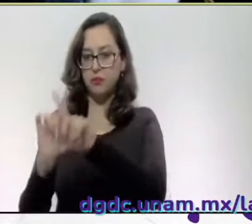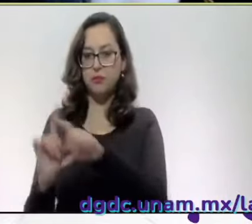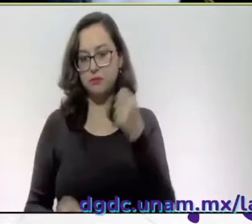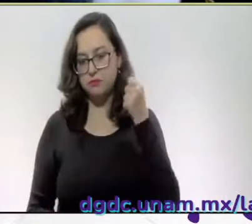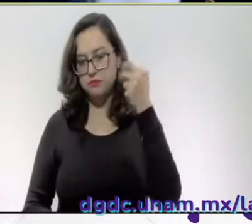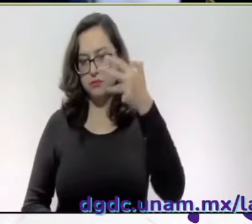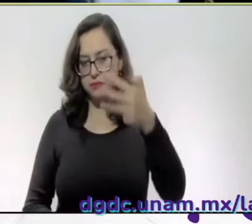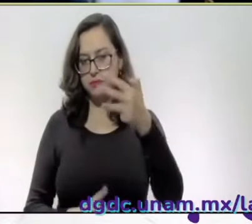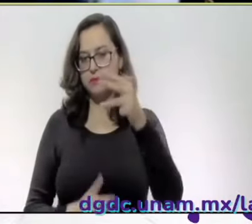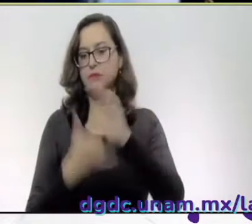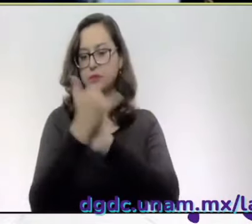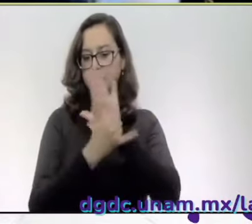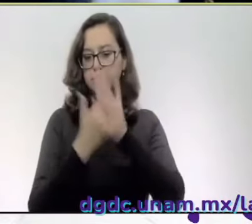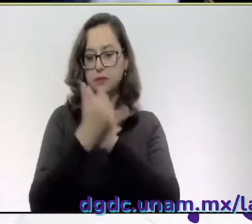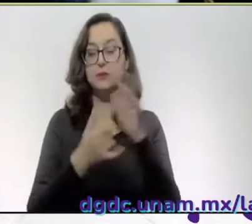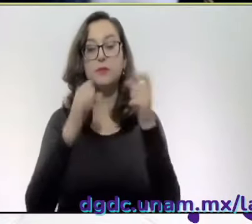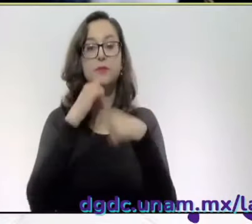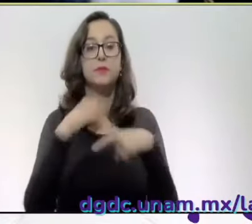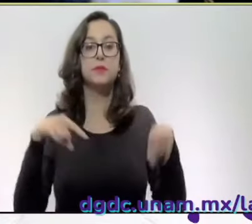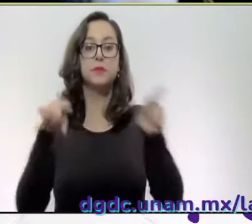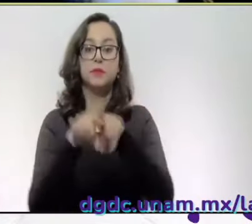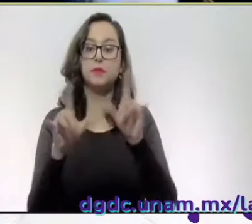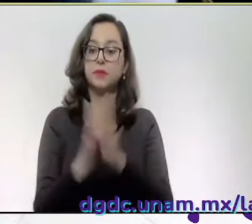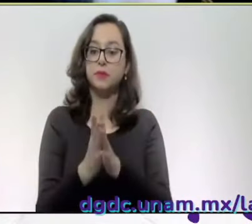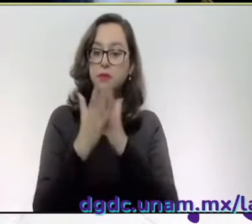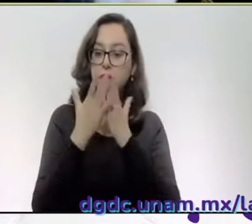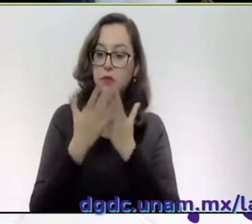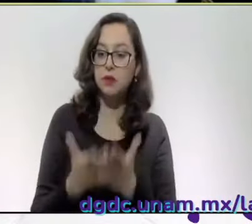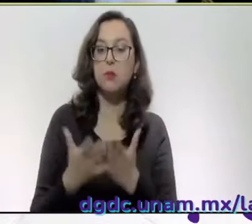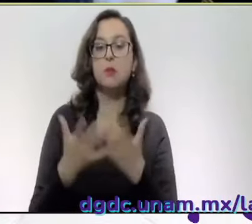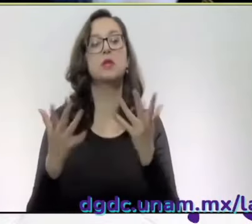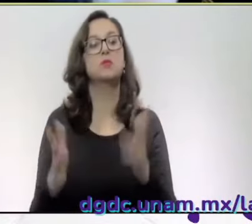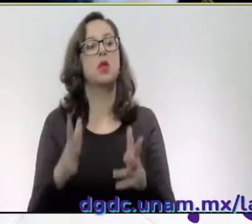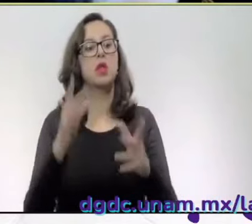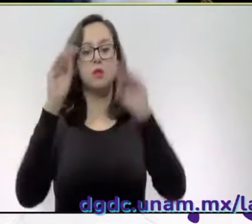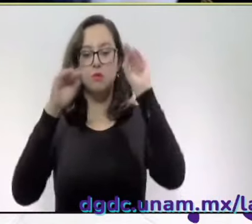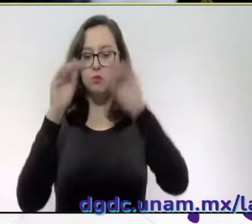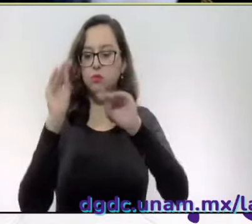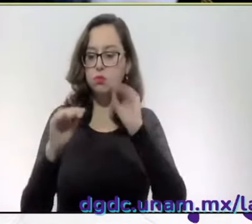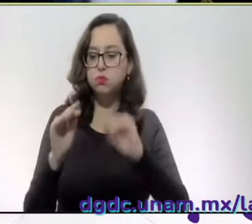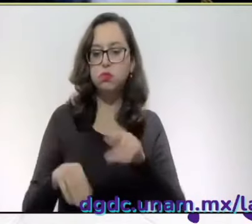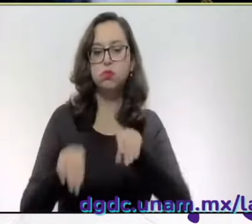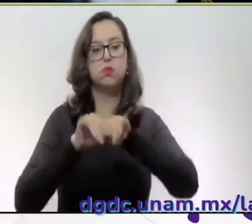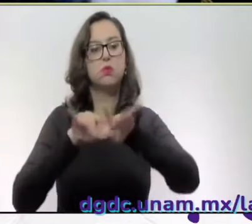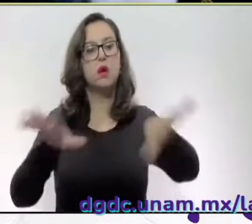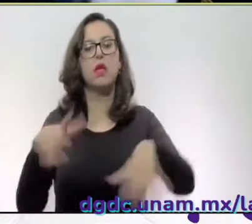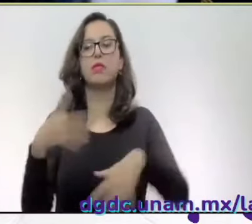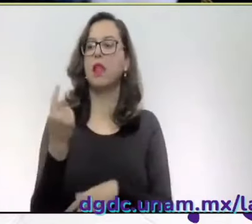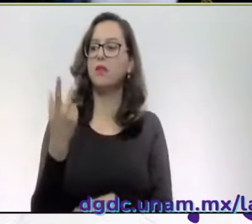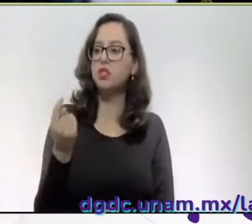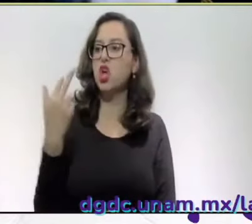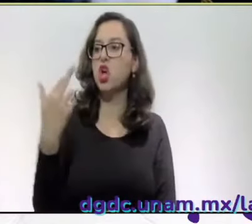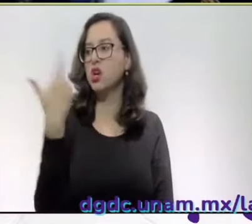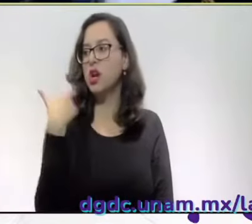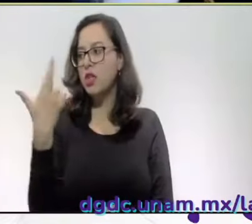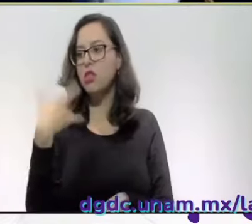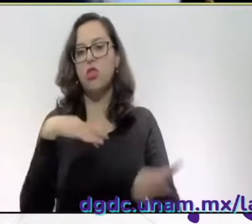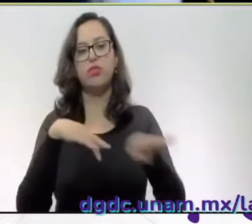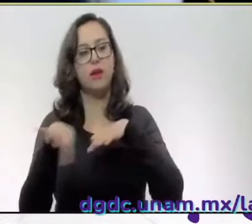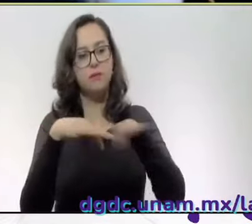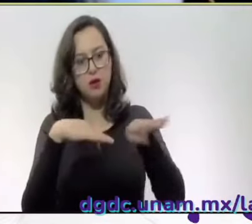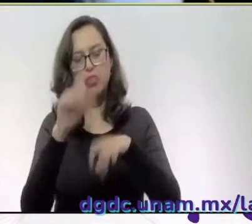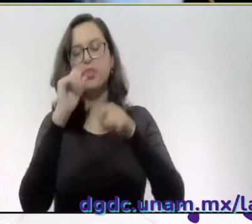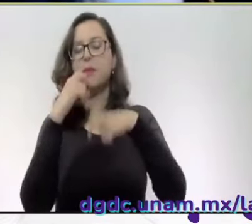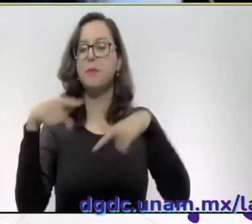Ha publicado diversos libros, realizado numerosas colaboraciones en televisión y radio, y ha pisado escenarios